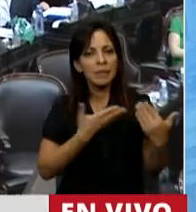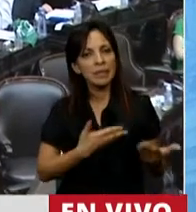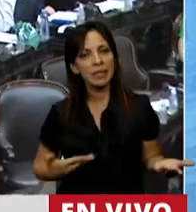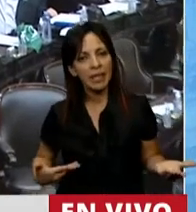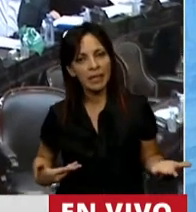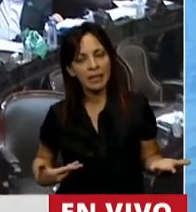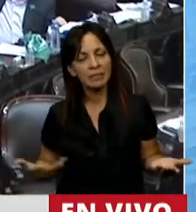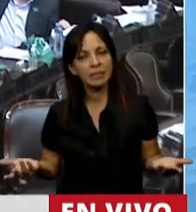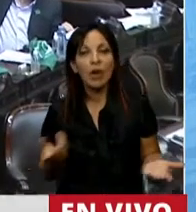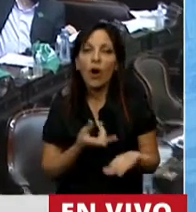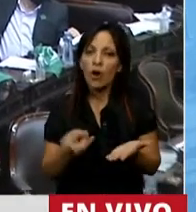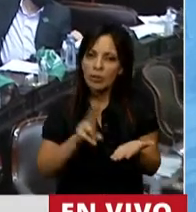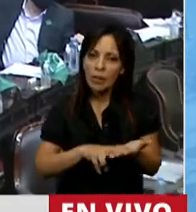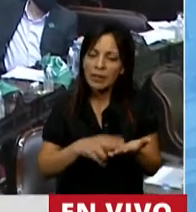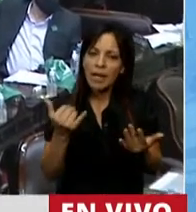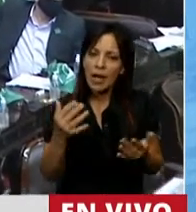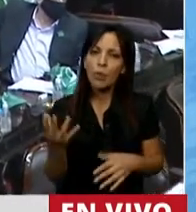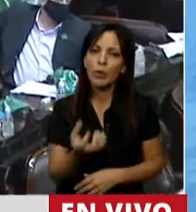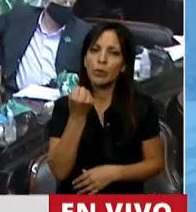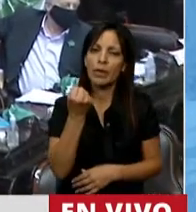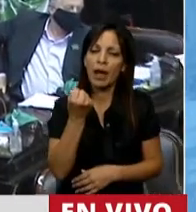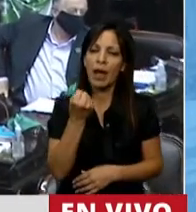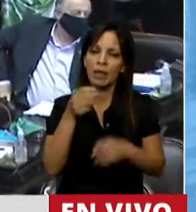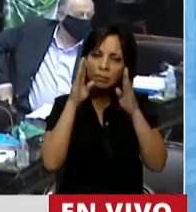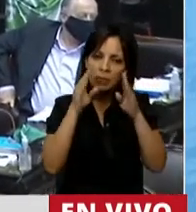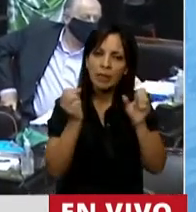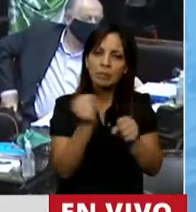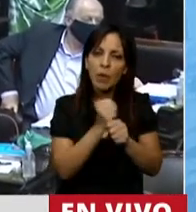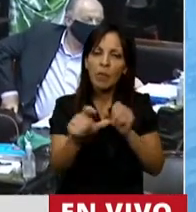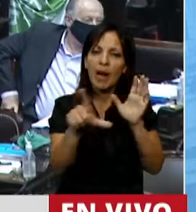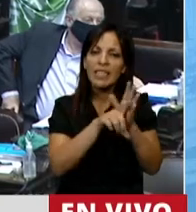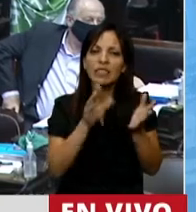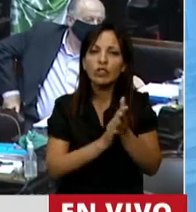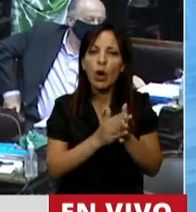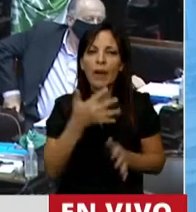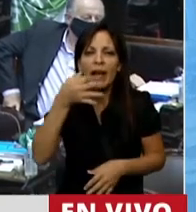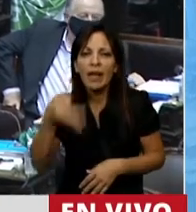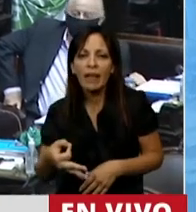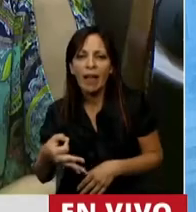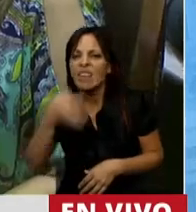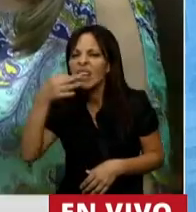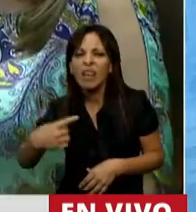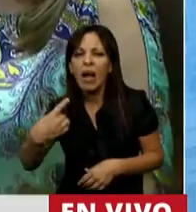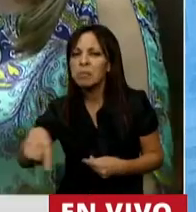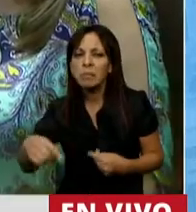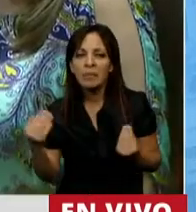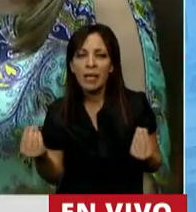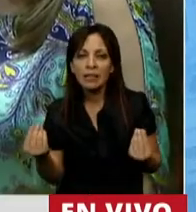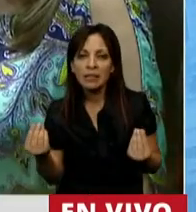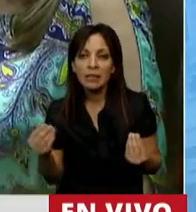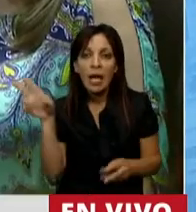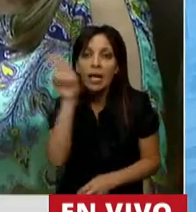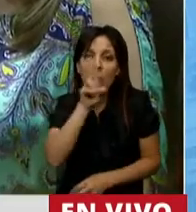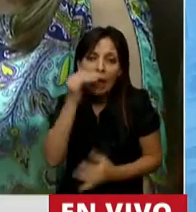nuevamente la oportunidad de legislar sobre la realidad. ¿Y cuál es la realidad? Que las